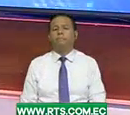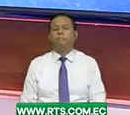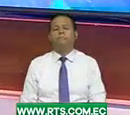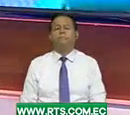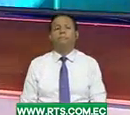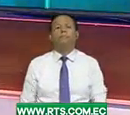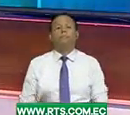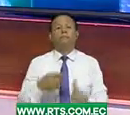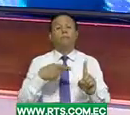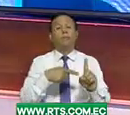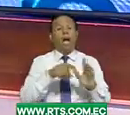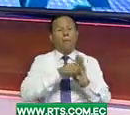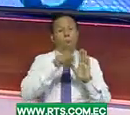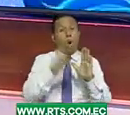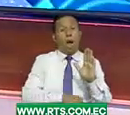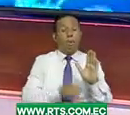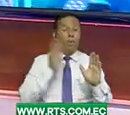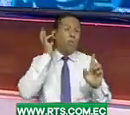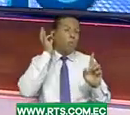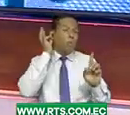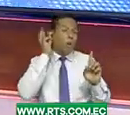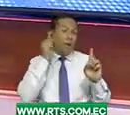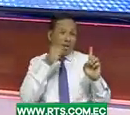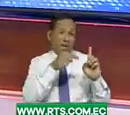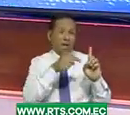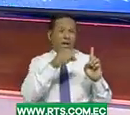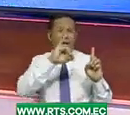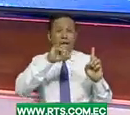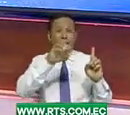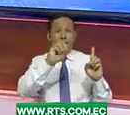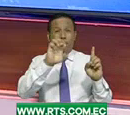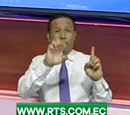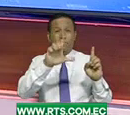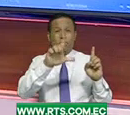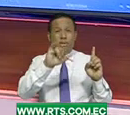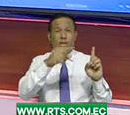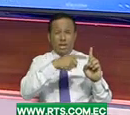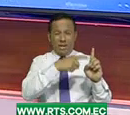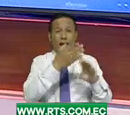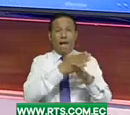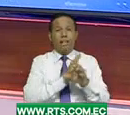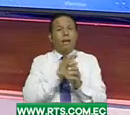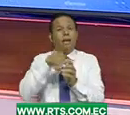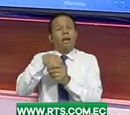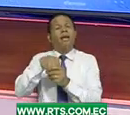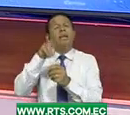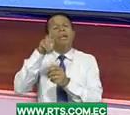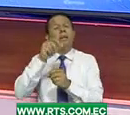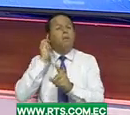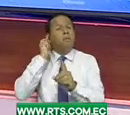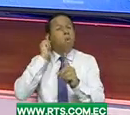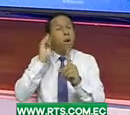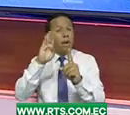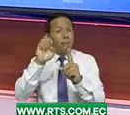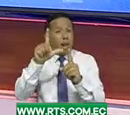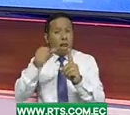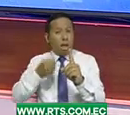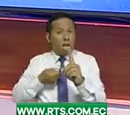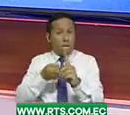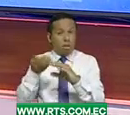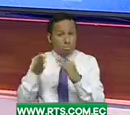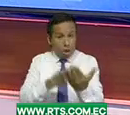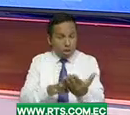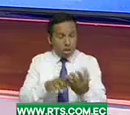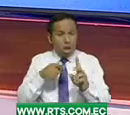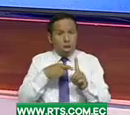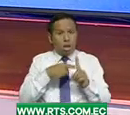habeas corpus solicitado por la defensa de Jocelyn S., presunta involucrada en el femicidio de María Belén Bernal. La